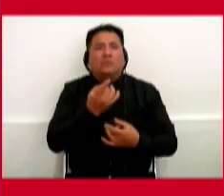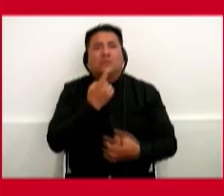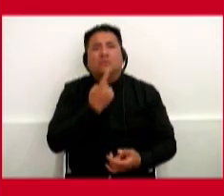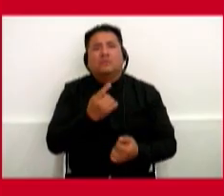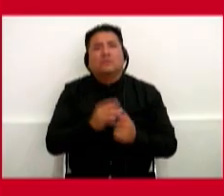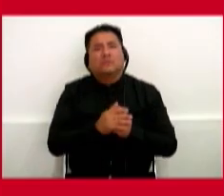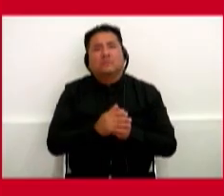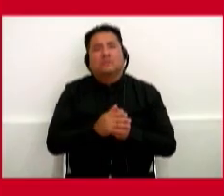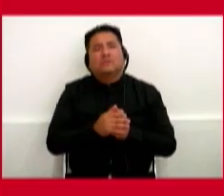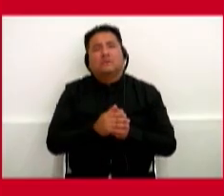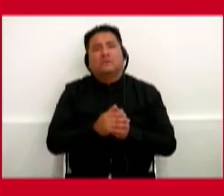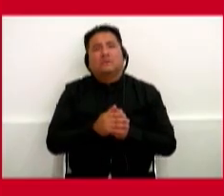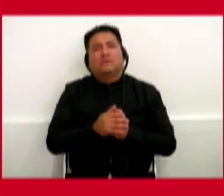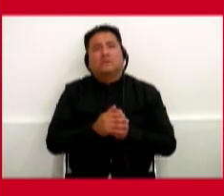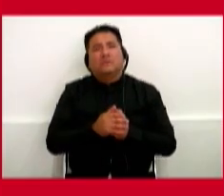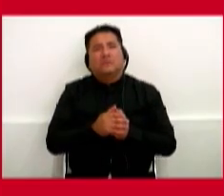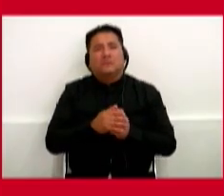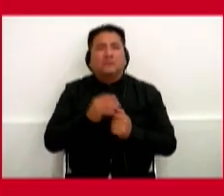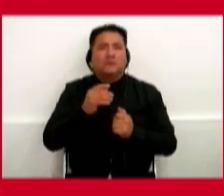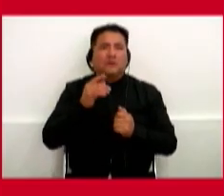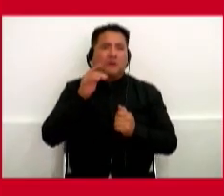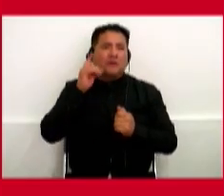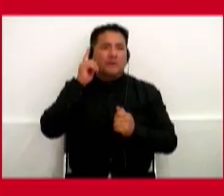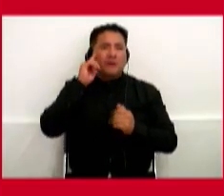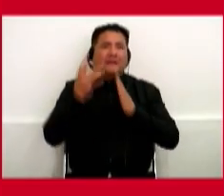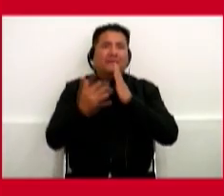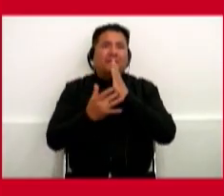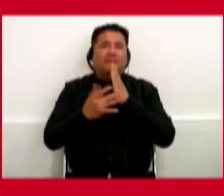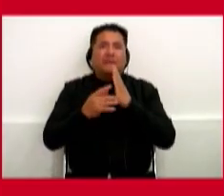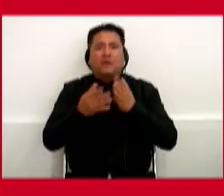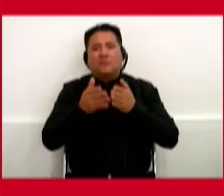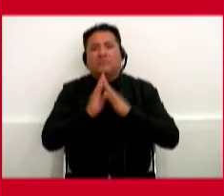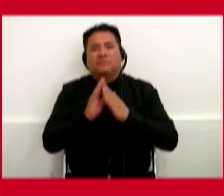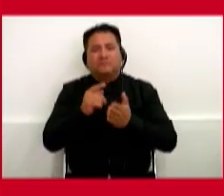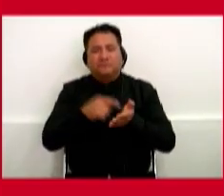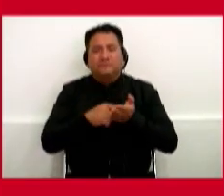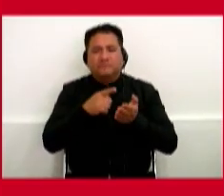pero más que nada la tecnología que actualmente estamos aplicando. Muchas gracias.